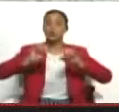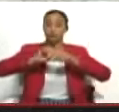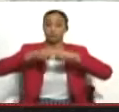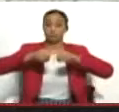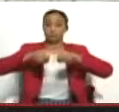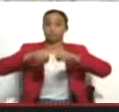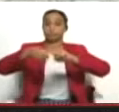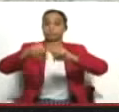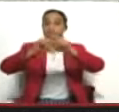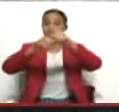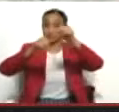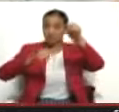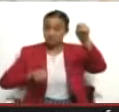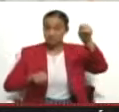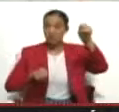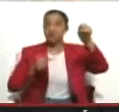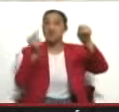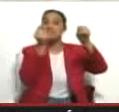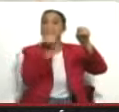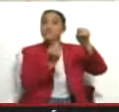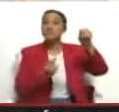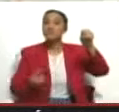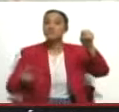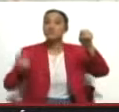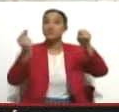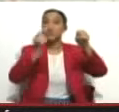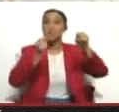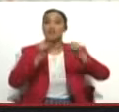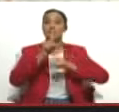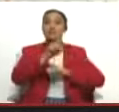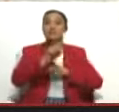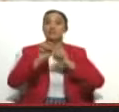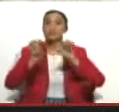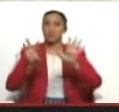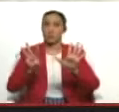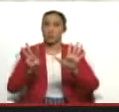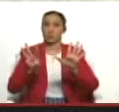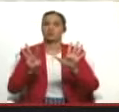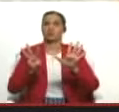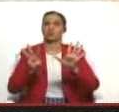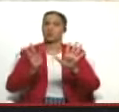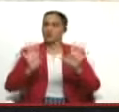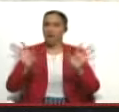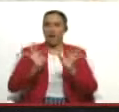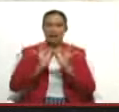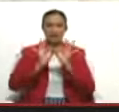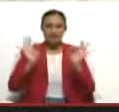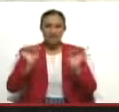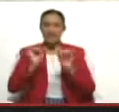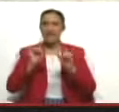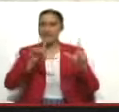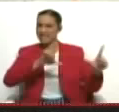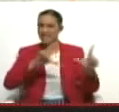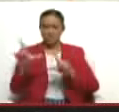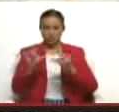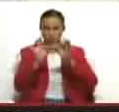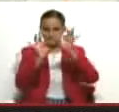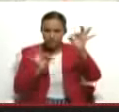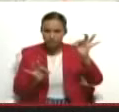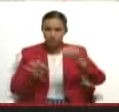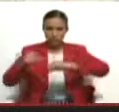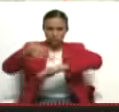todos todos de esta manera prefigurada ya estaban así con las respectivas coordenadas aquí tuvo que tener